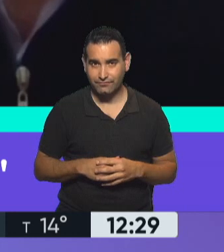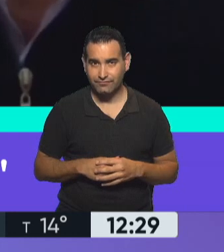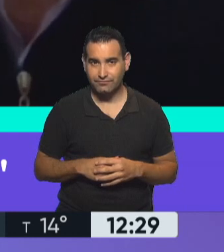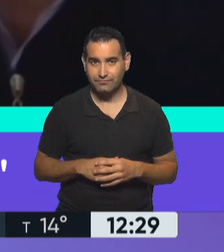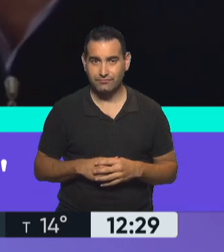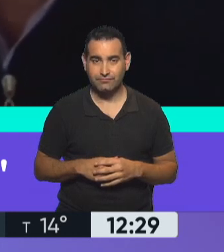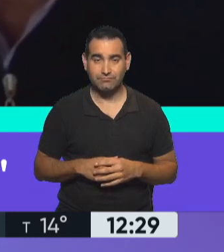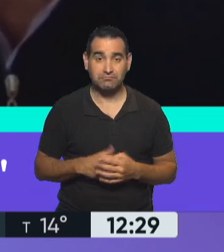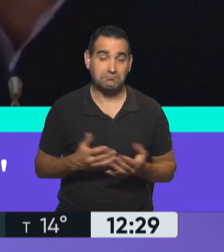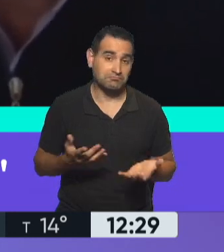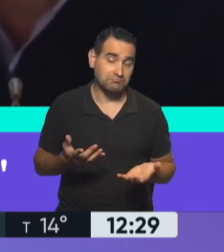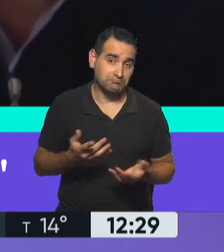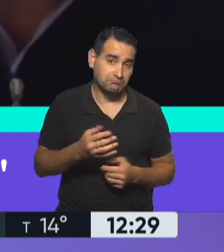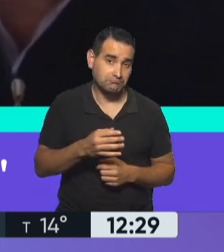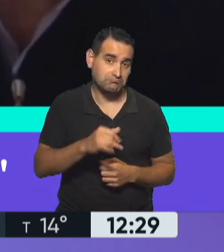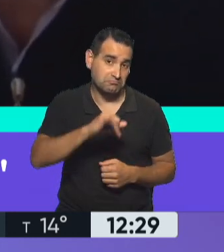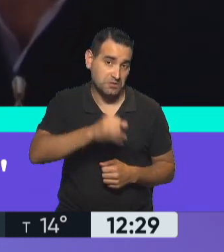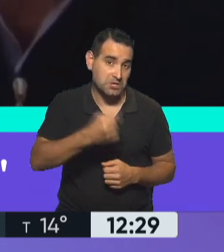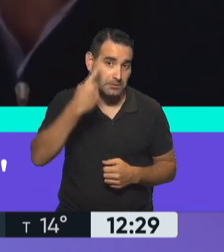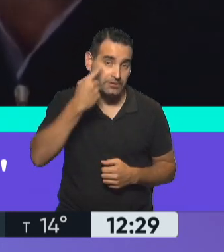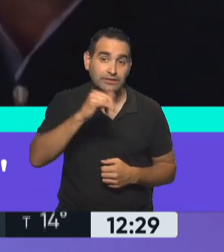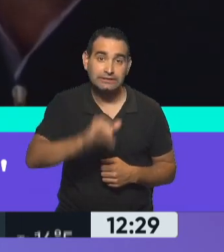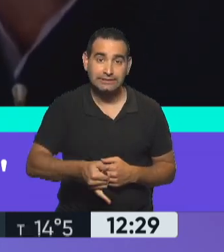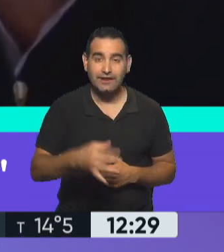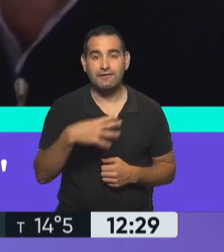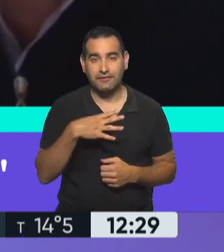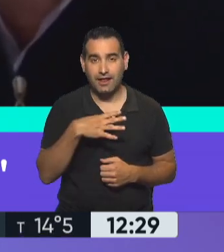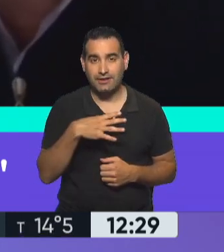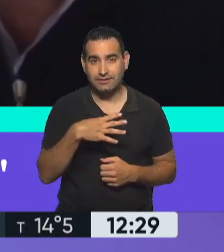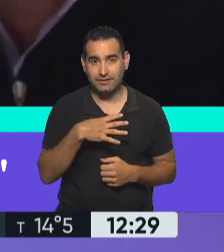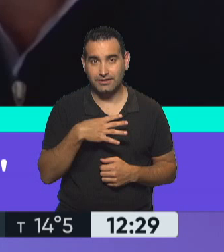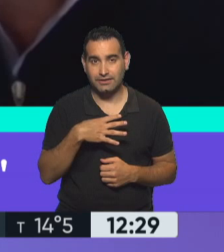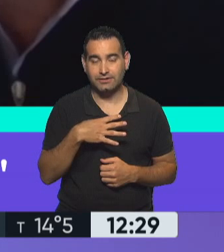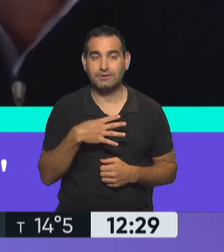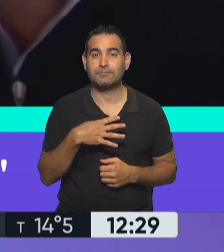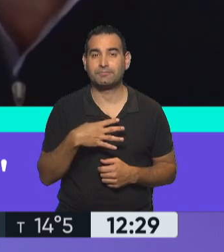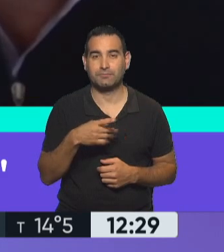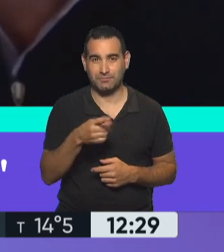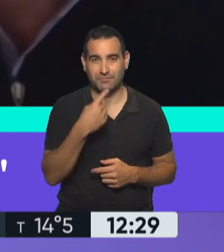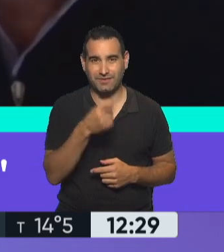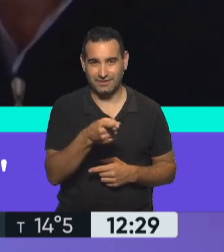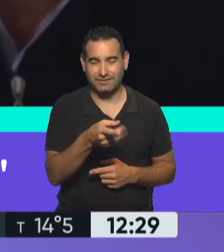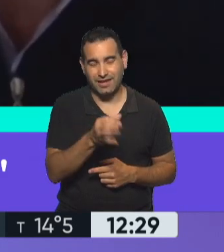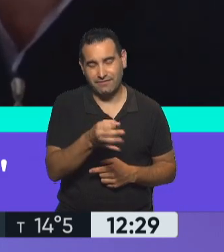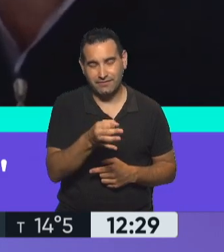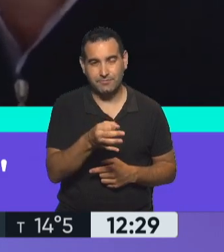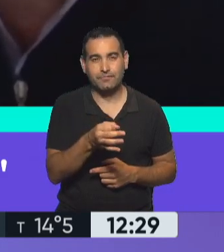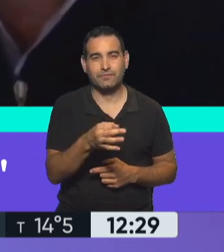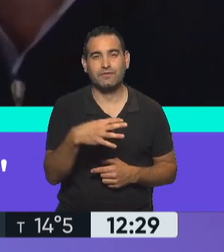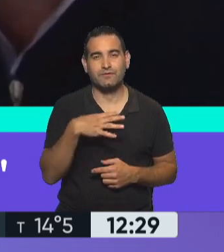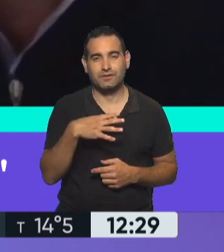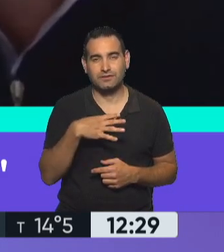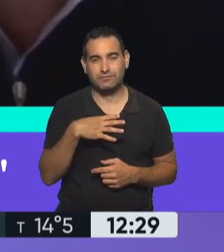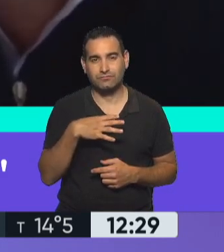Bueno, entendemos que sí, falta como vos bien sabés, falta